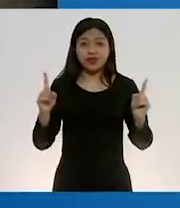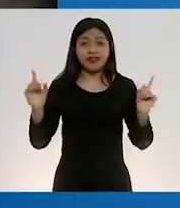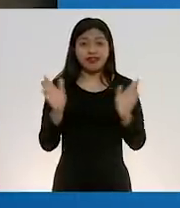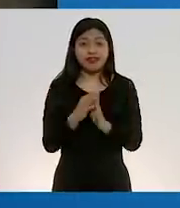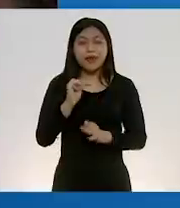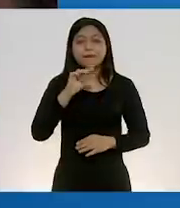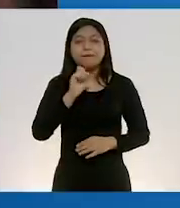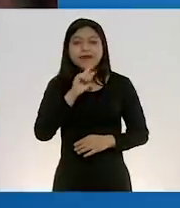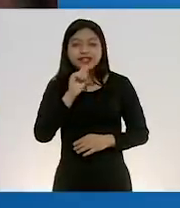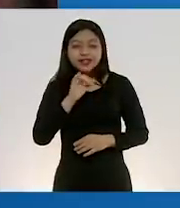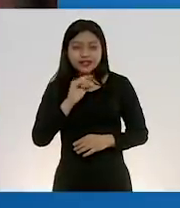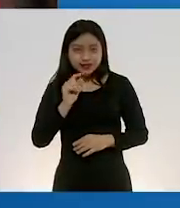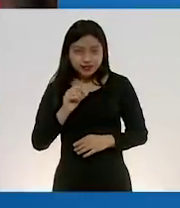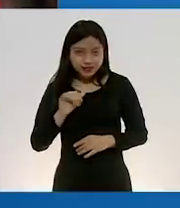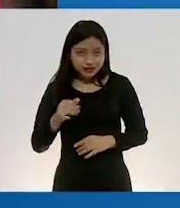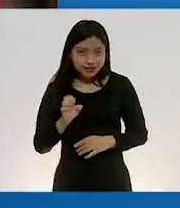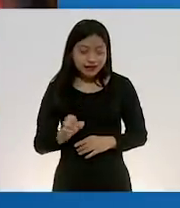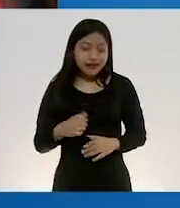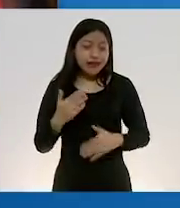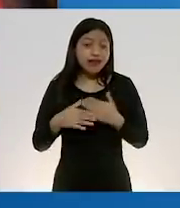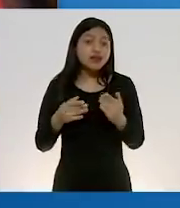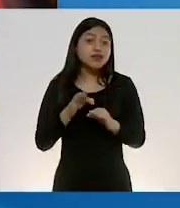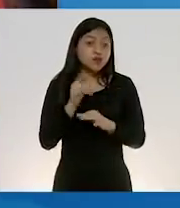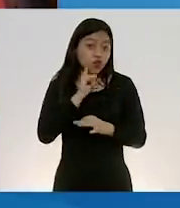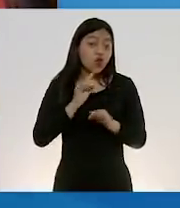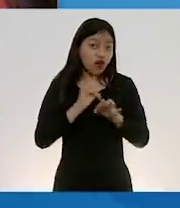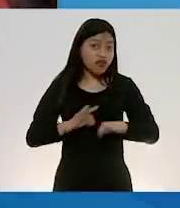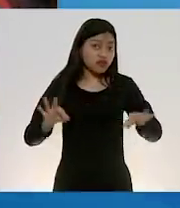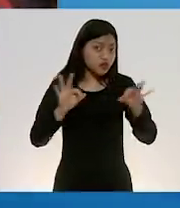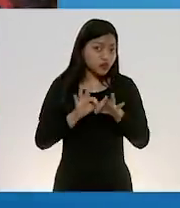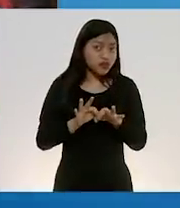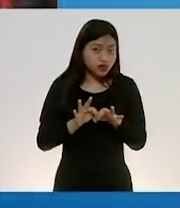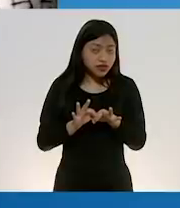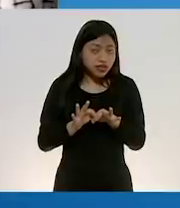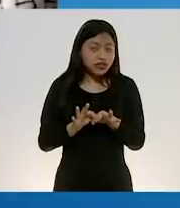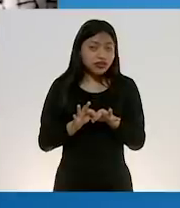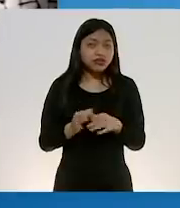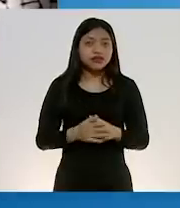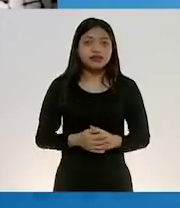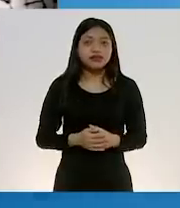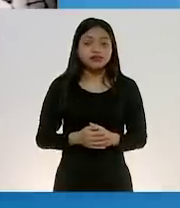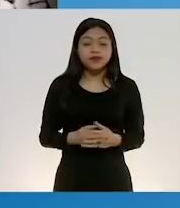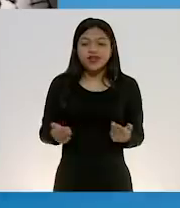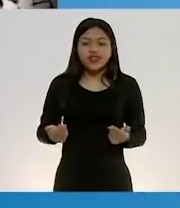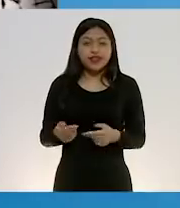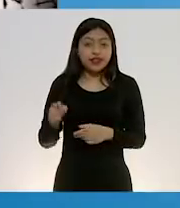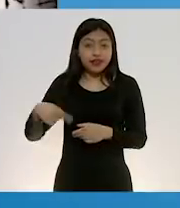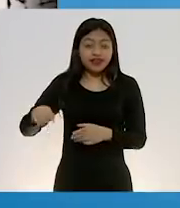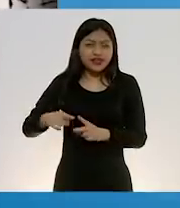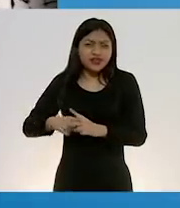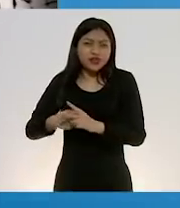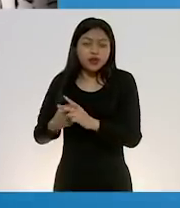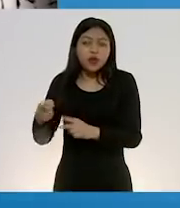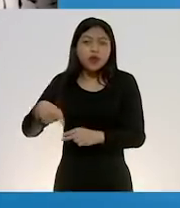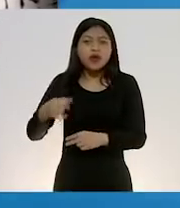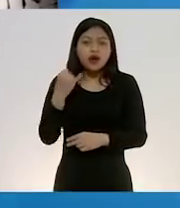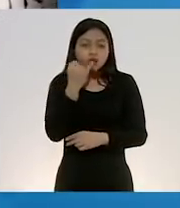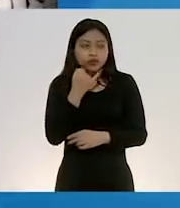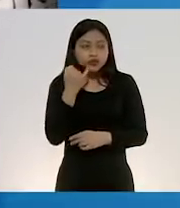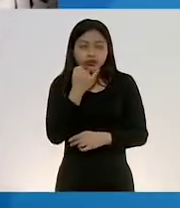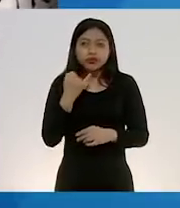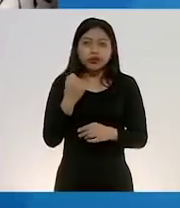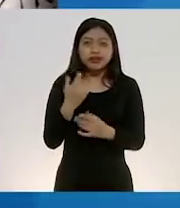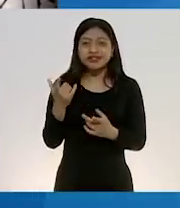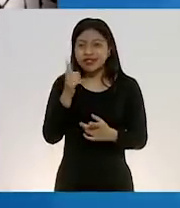las mujeres tuvieron la misma o mayor influencia que los hombres, puesto que desde los primeros momentos asimilaron la lengua y los sistemas